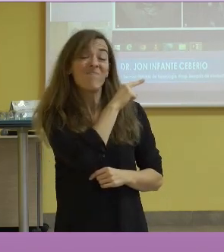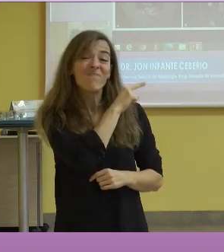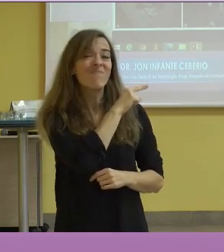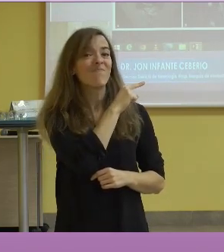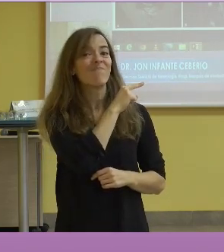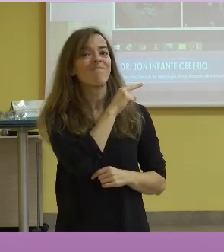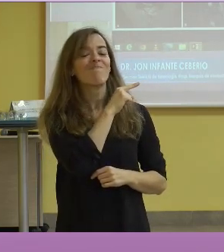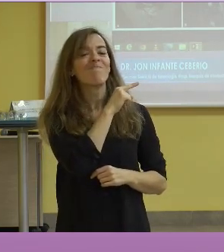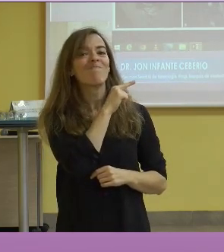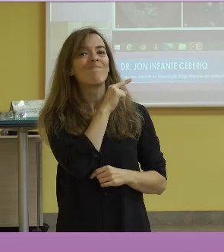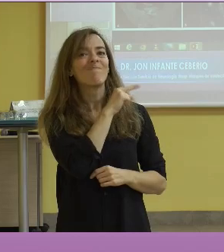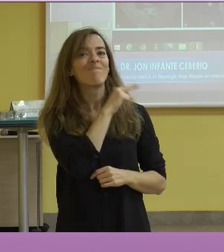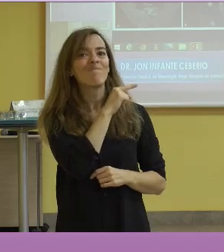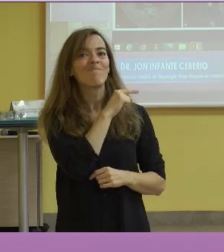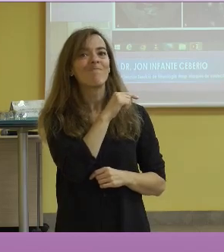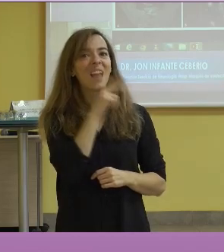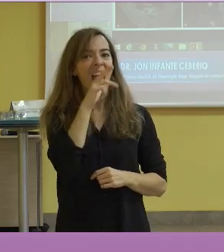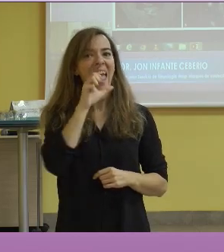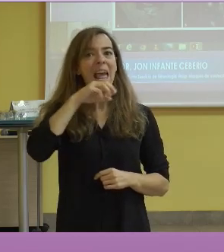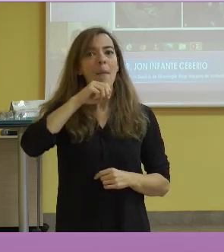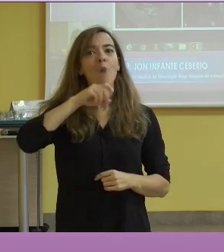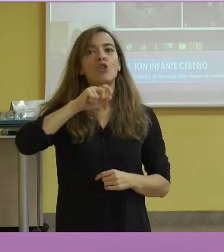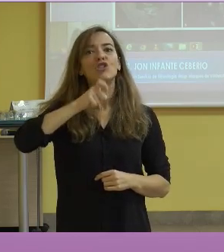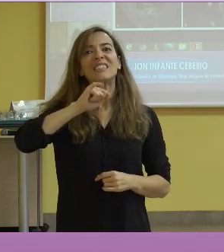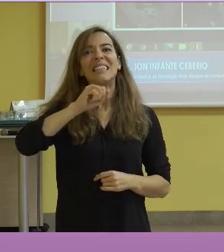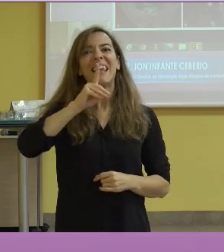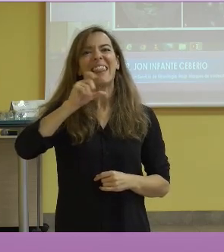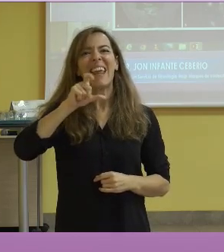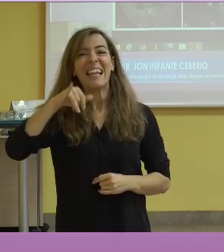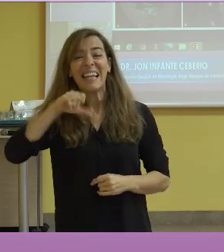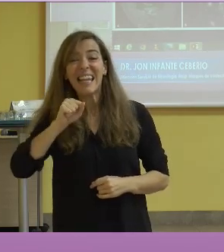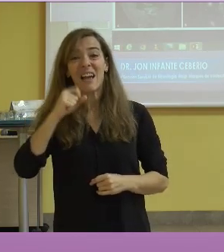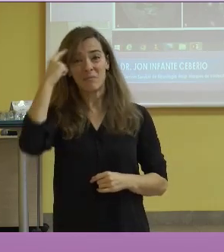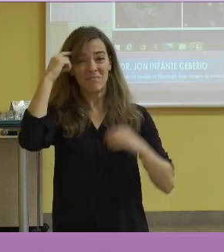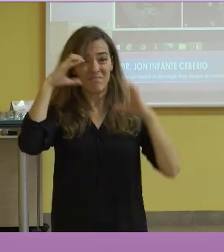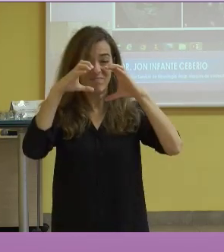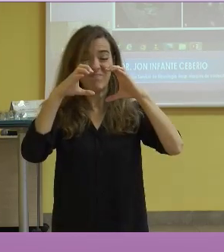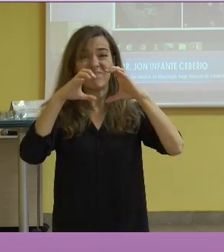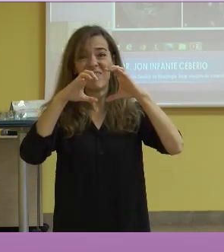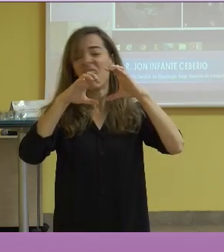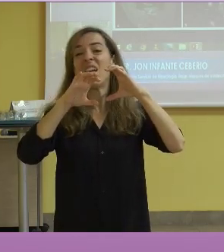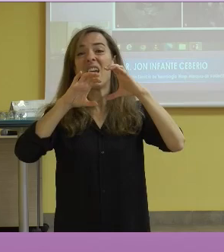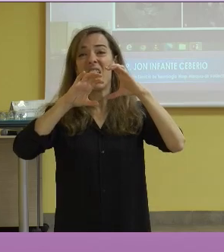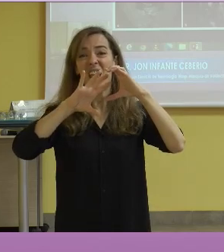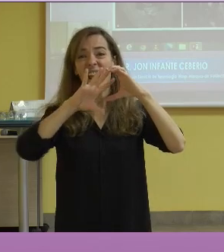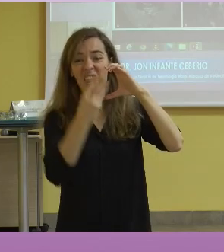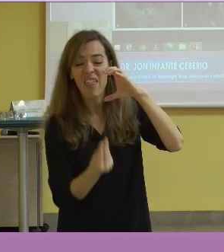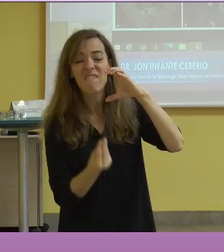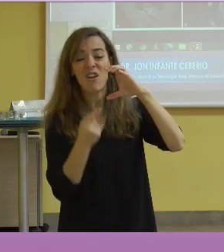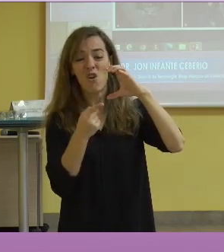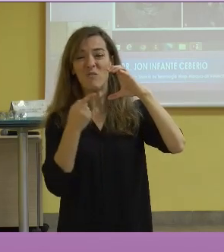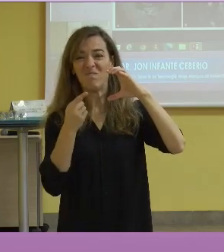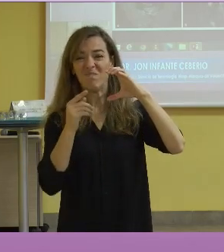deposita hemosiderina en la superficie del tronco del encéfalo y del cerebelo. Suele tener que ver con microsangrados crónicos que